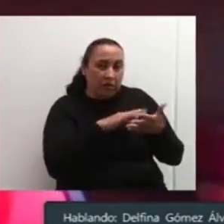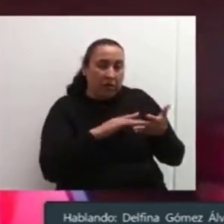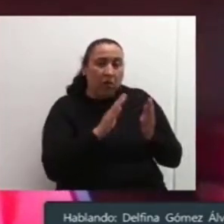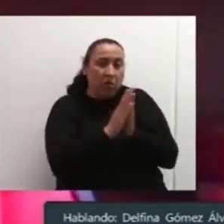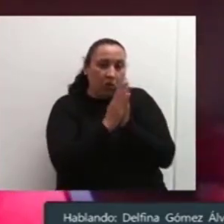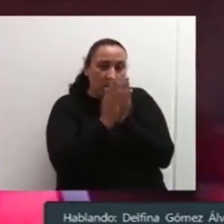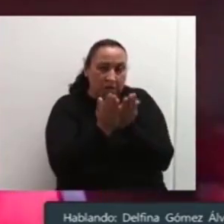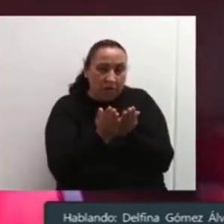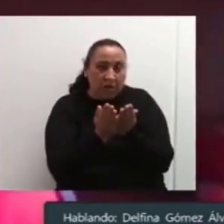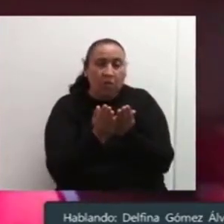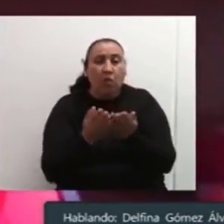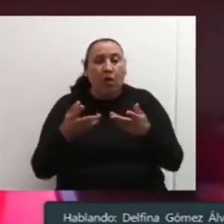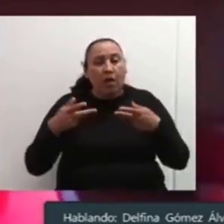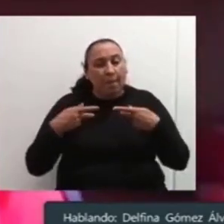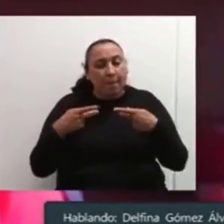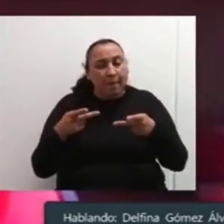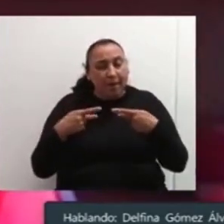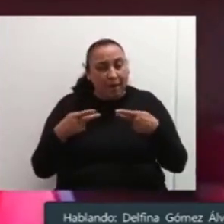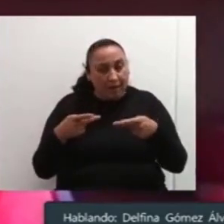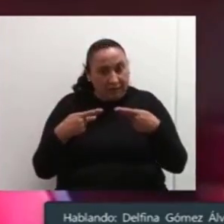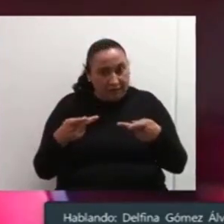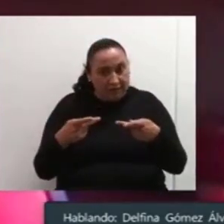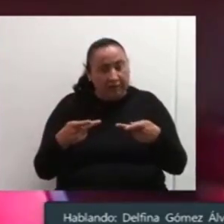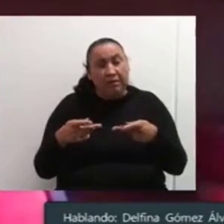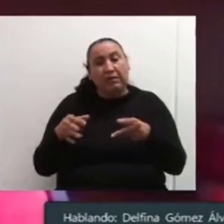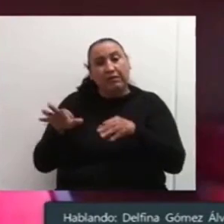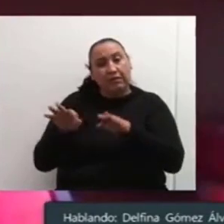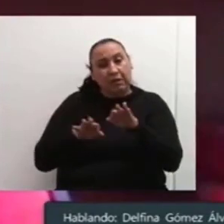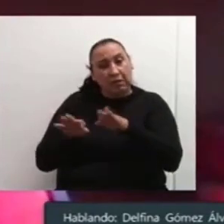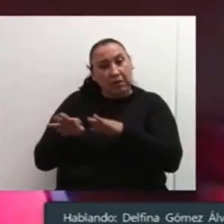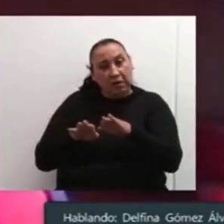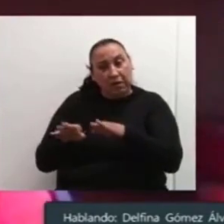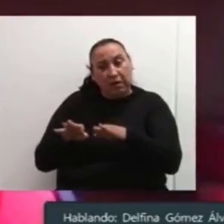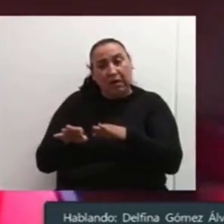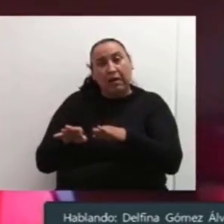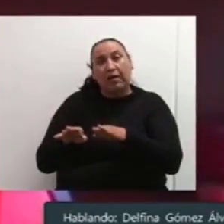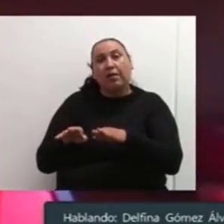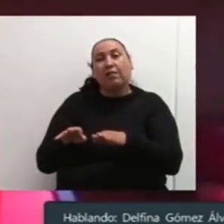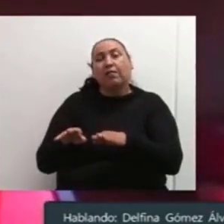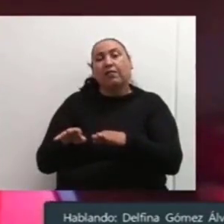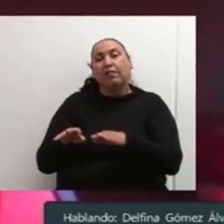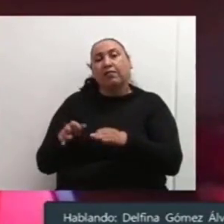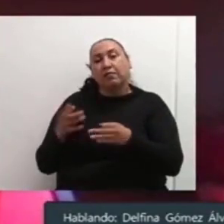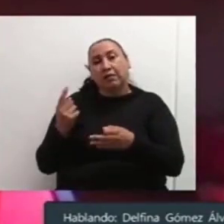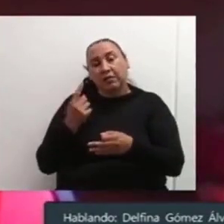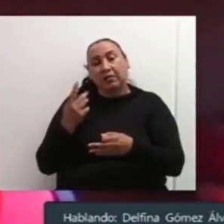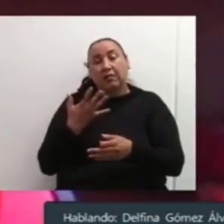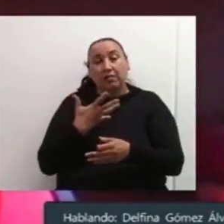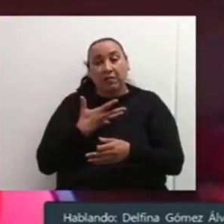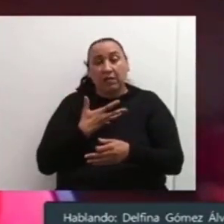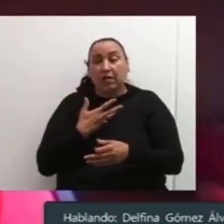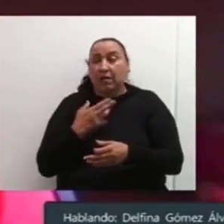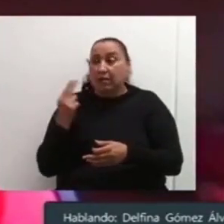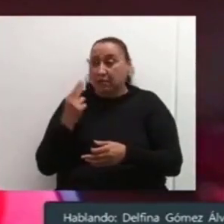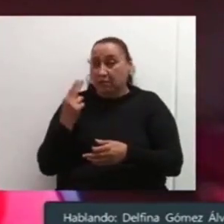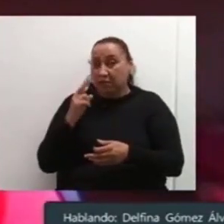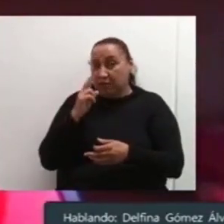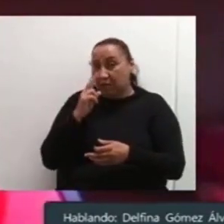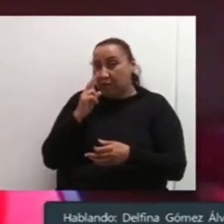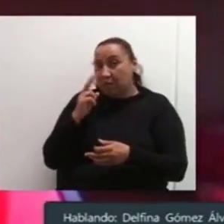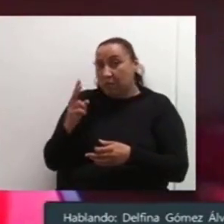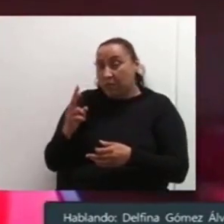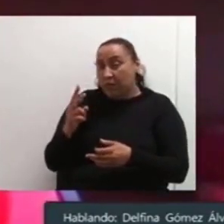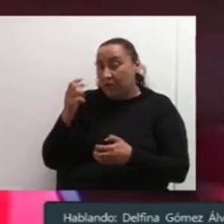texto las prácticas que vamos a tener que trabajar y que viene la necesidad de diseñar o